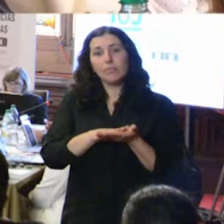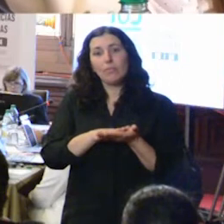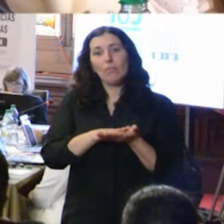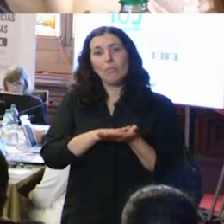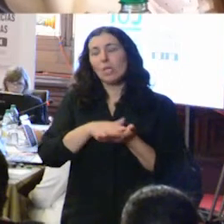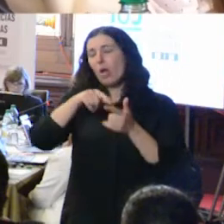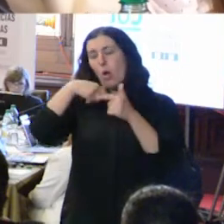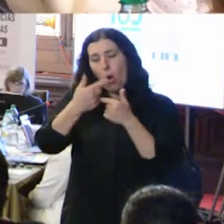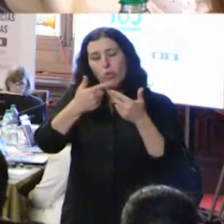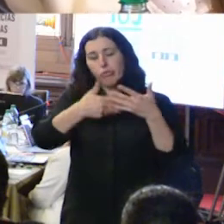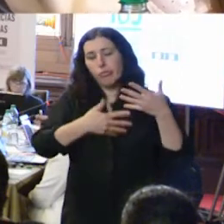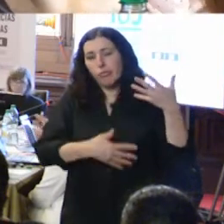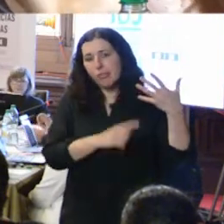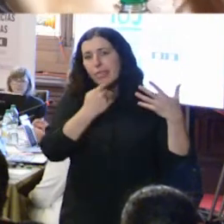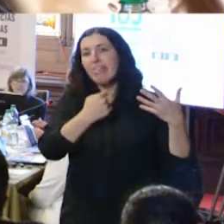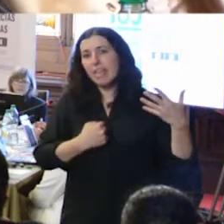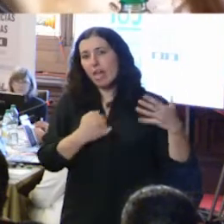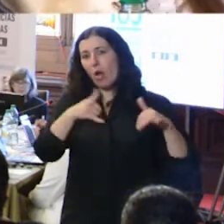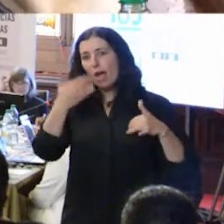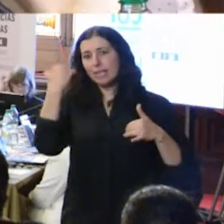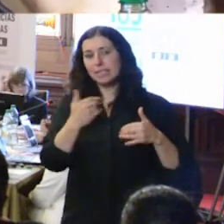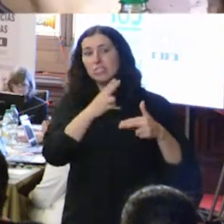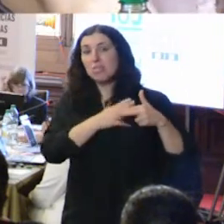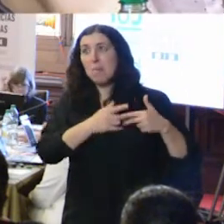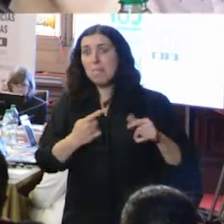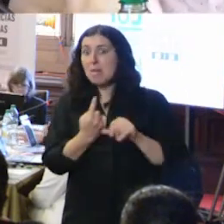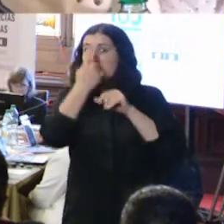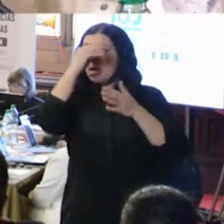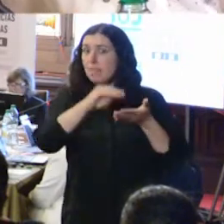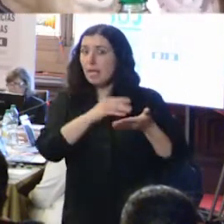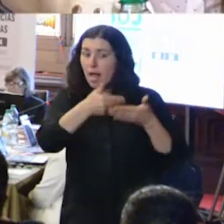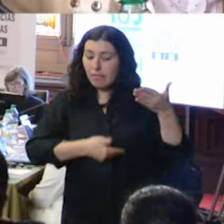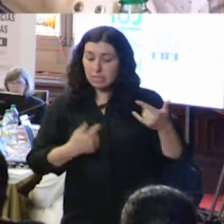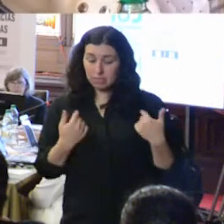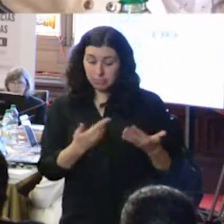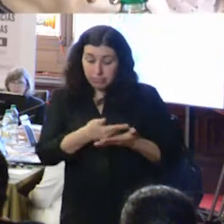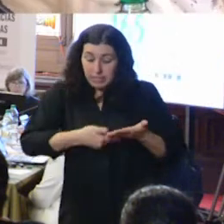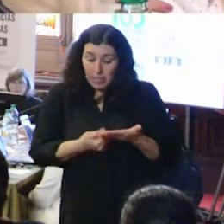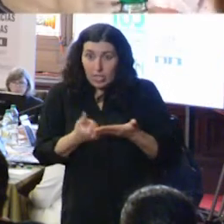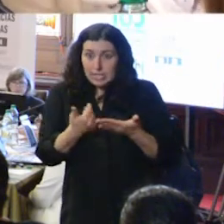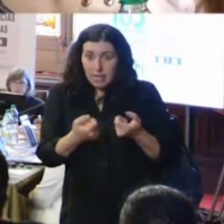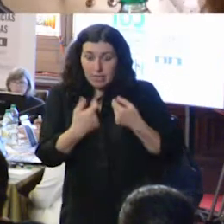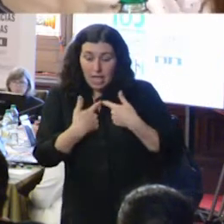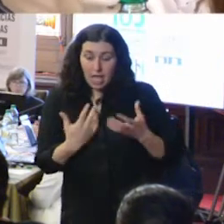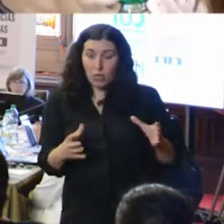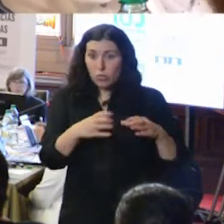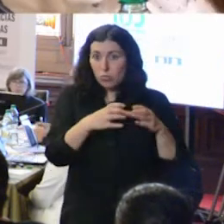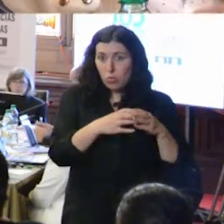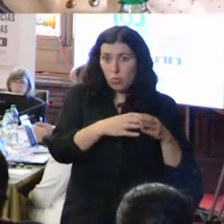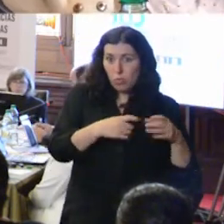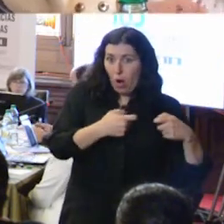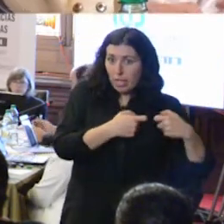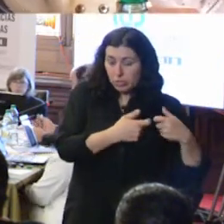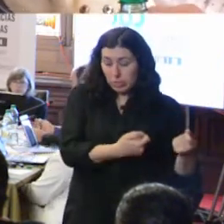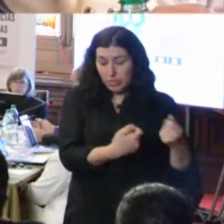hay una serie de otros casos que se han mencionado por primera vez en el escrito que acabamos de recibir de parte de los miembros de la mesa de la sociedad civil,